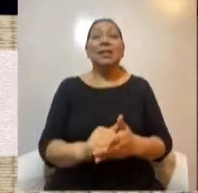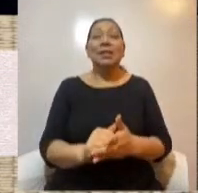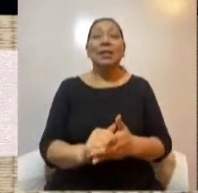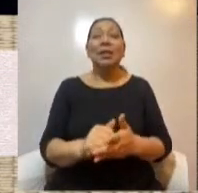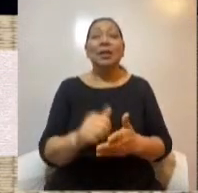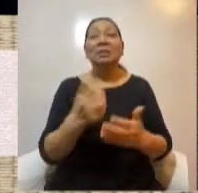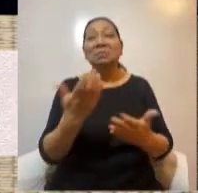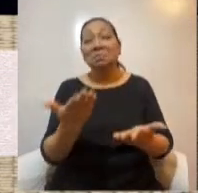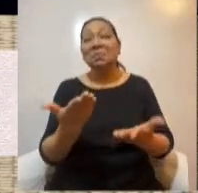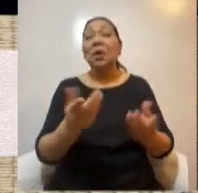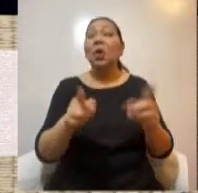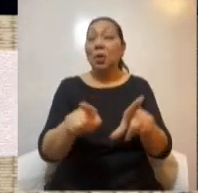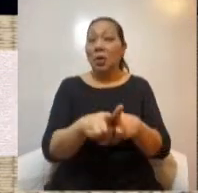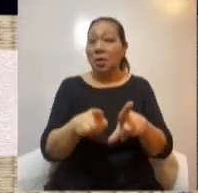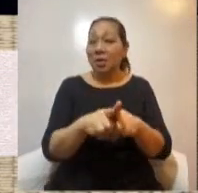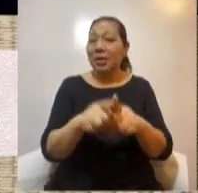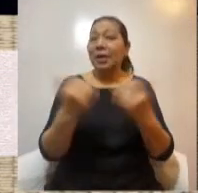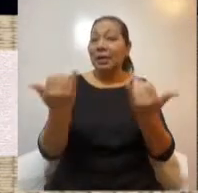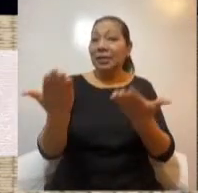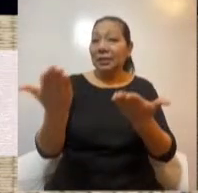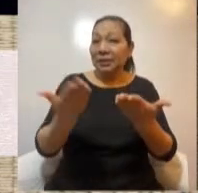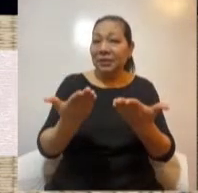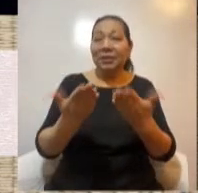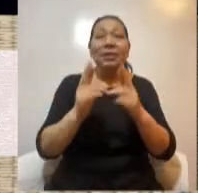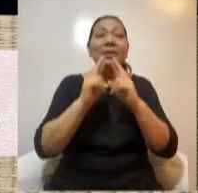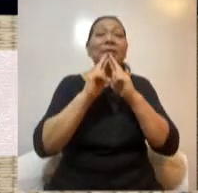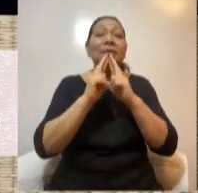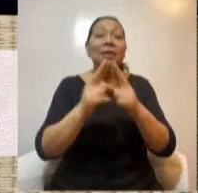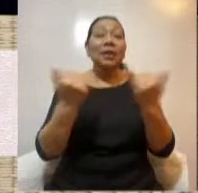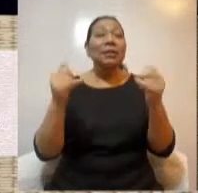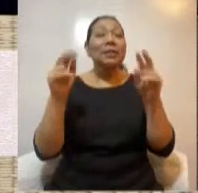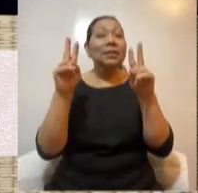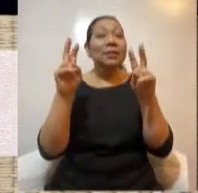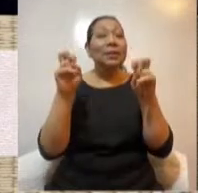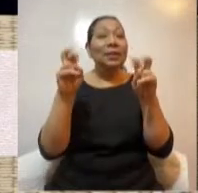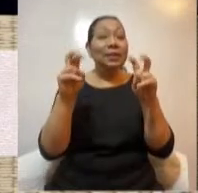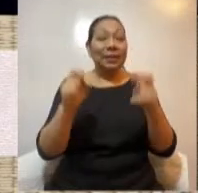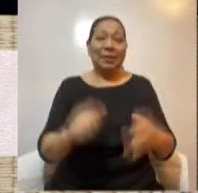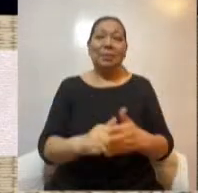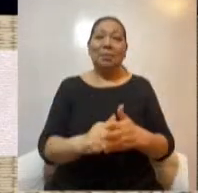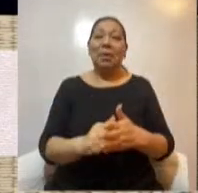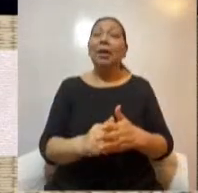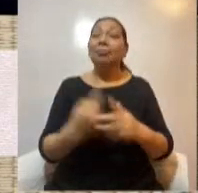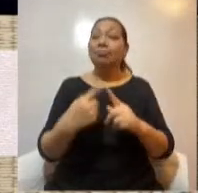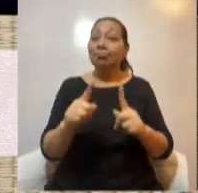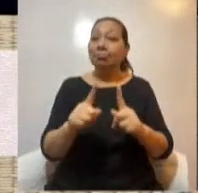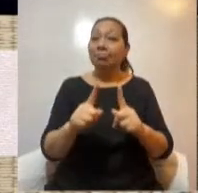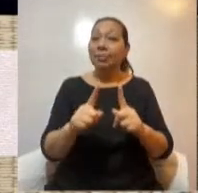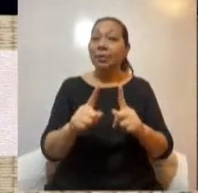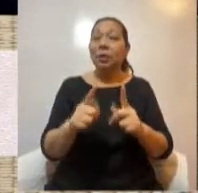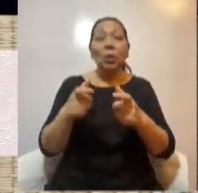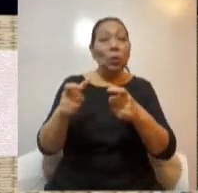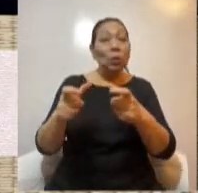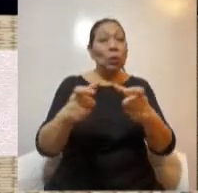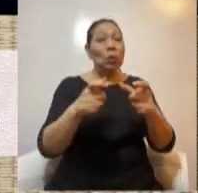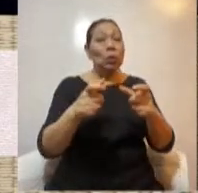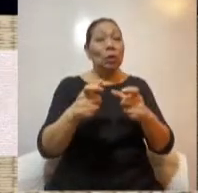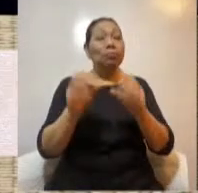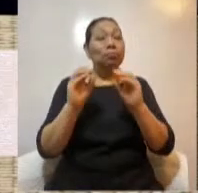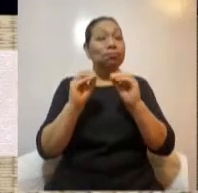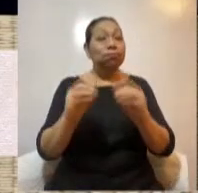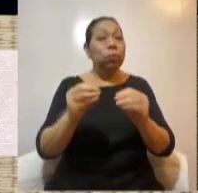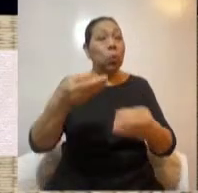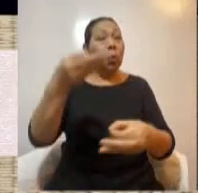¿no? Y insta al legislador a resolver este tema. Incluso se dispone la supervisión